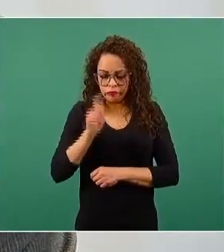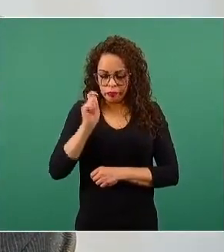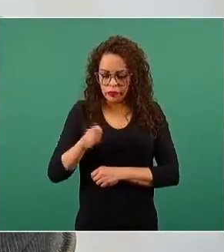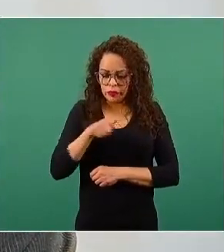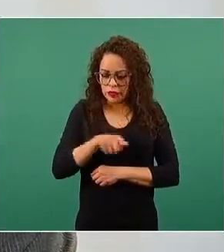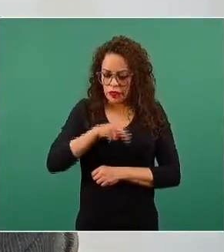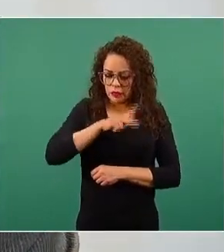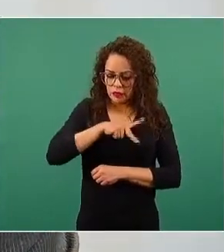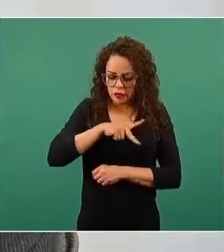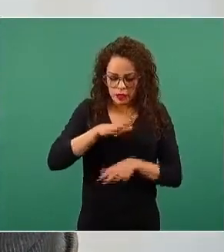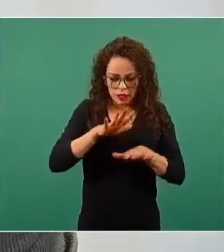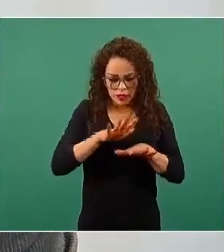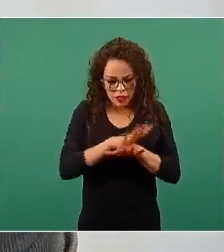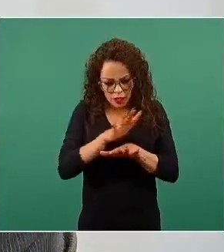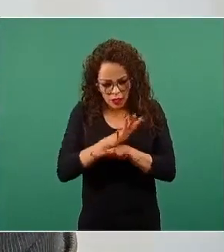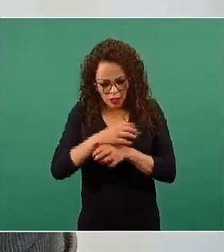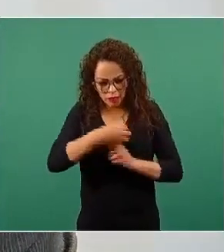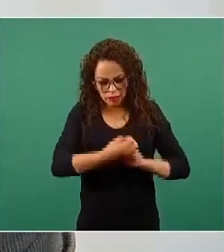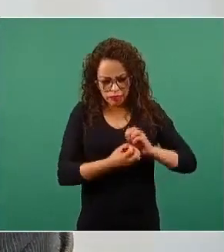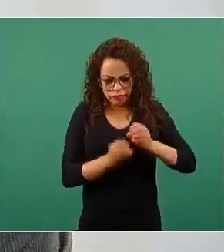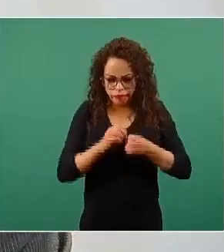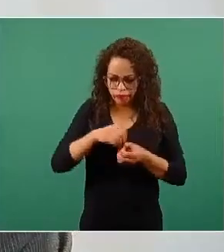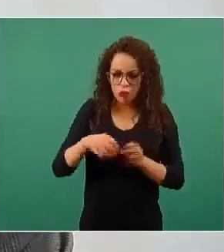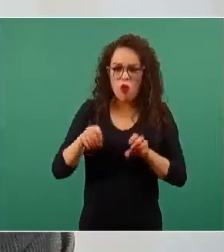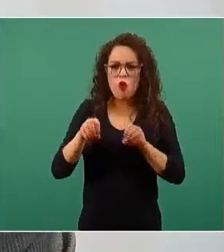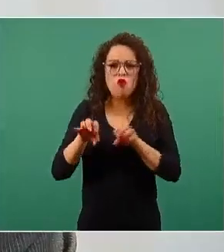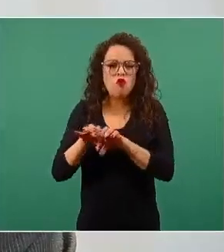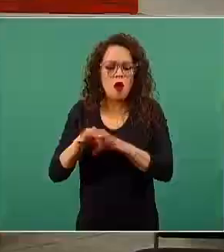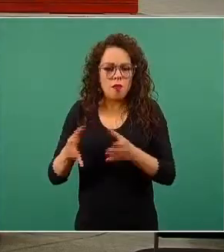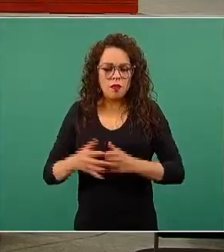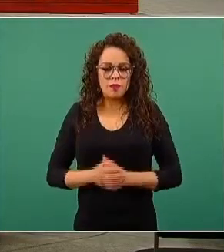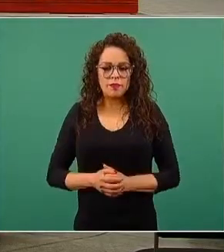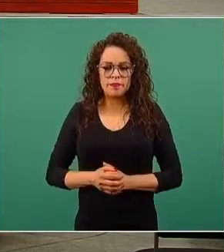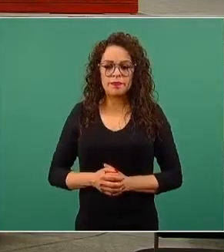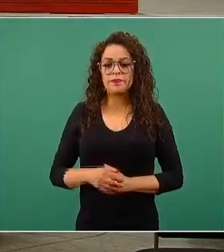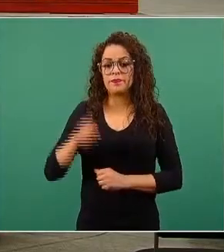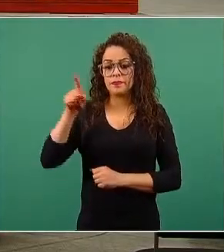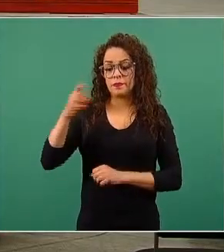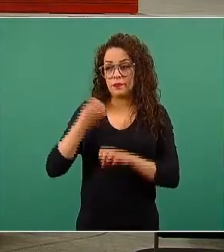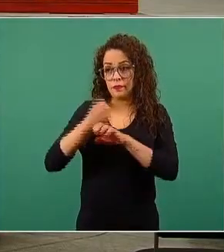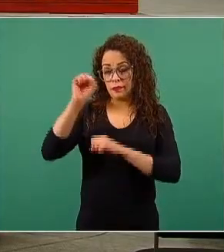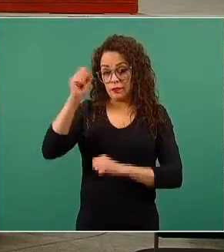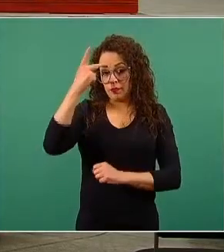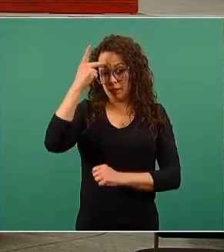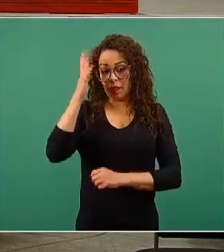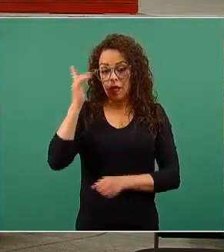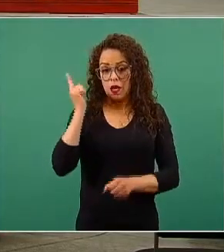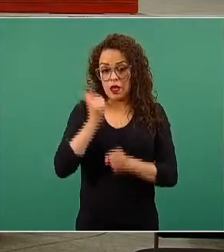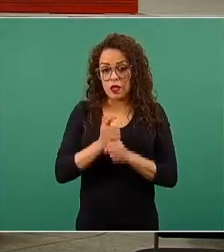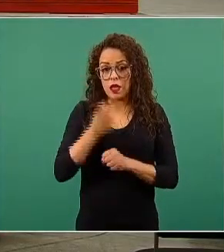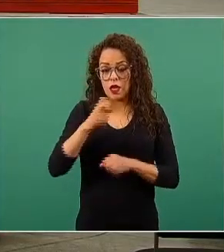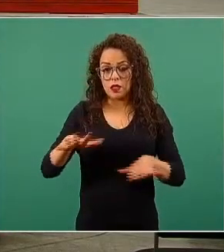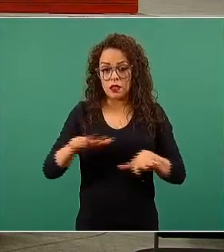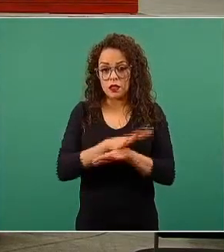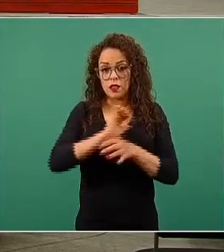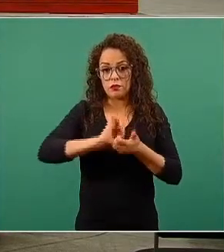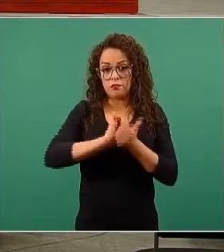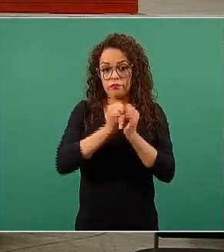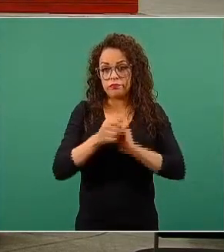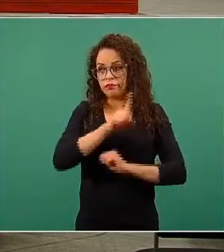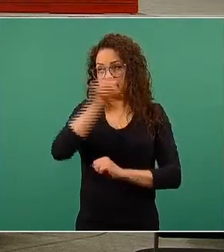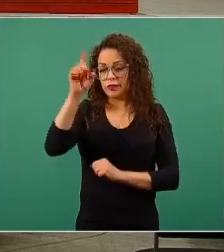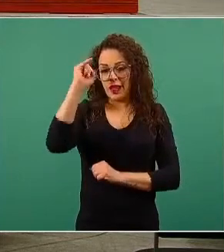vigilancia proactiva en una persona residente de la capital del estado de San Luis Potosí, se identificó esta variante de la